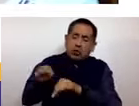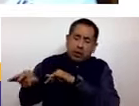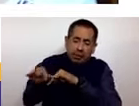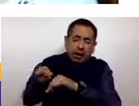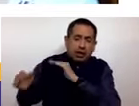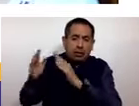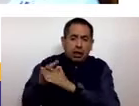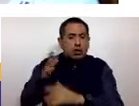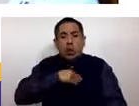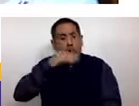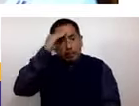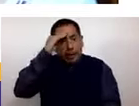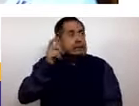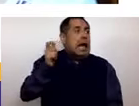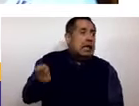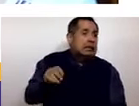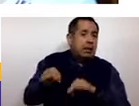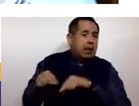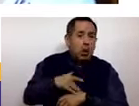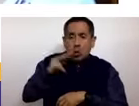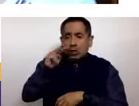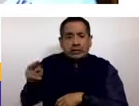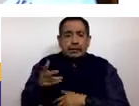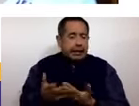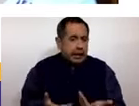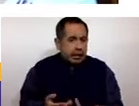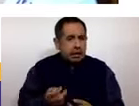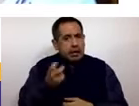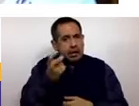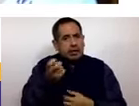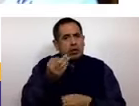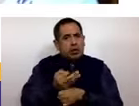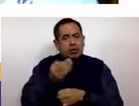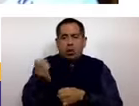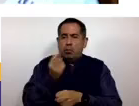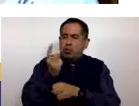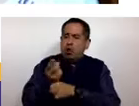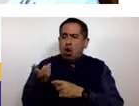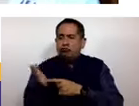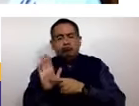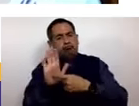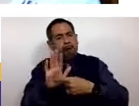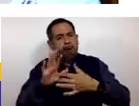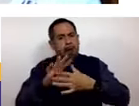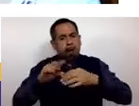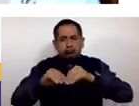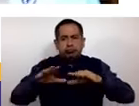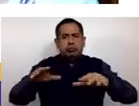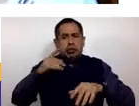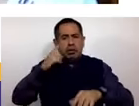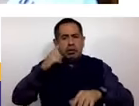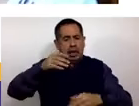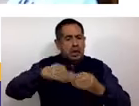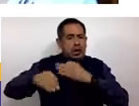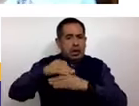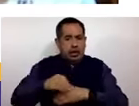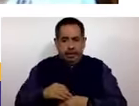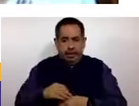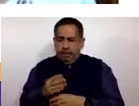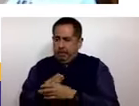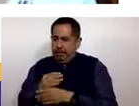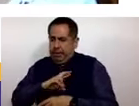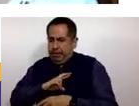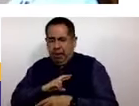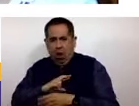gran oportunidad también cómo podemos ir permitiendo que el ámbito de lo privado, que sabemos